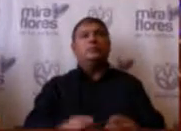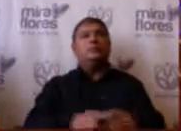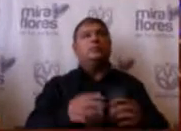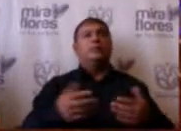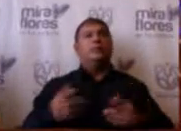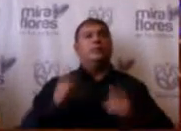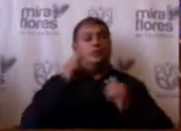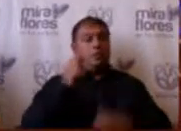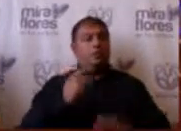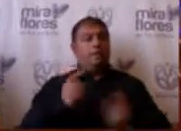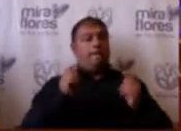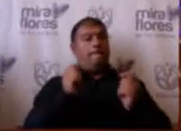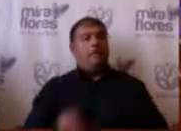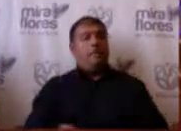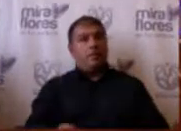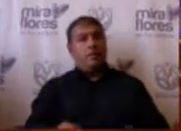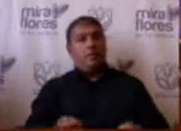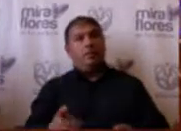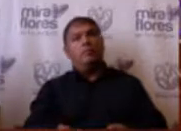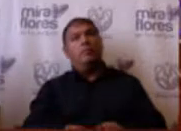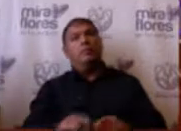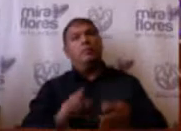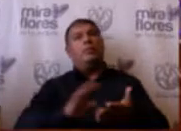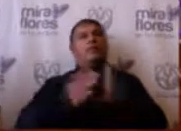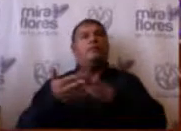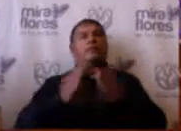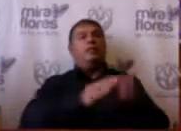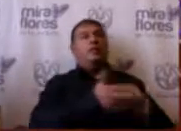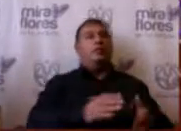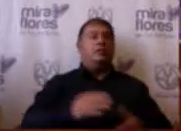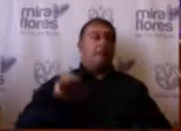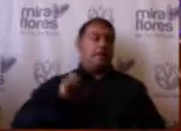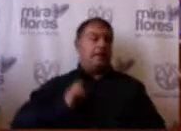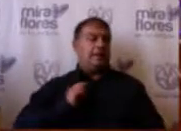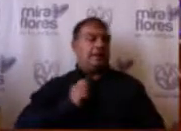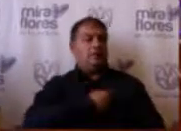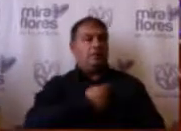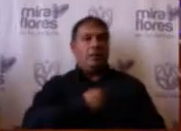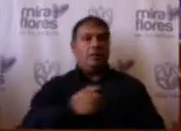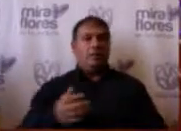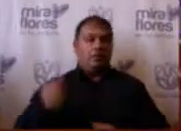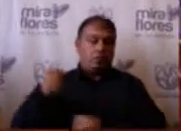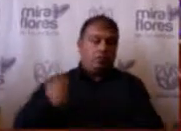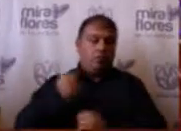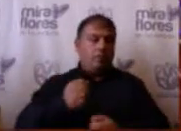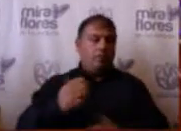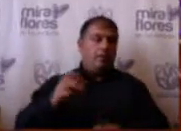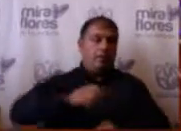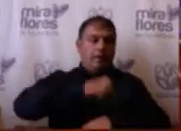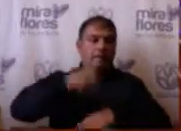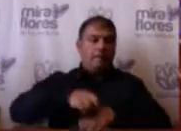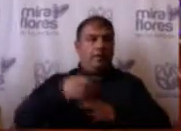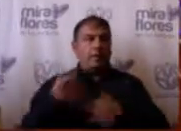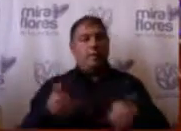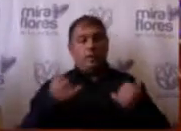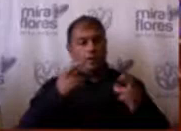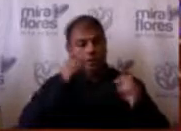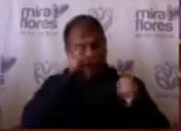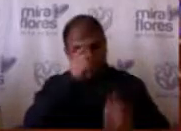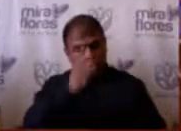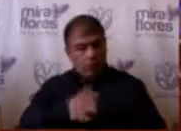premiada por ciudadanos al día ha sido premiada también en españa con una escoba de plata ahora está siendo reconocida